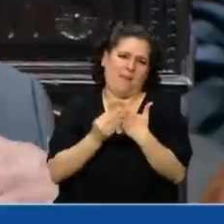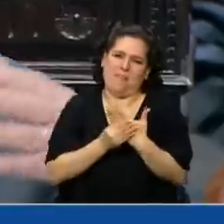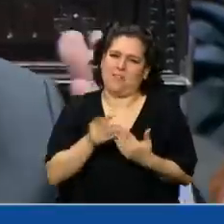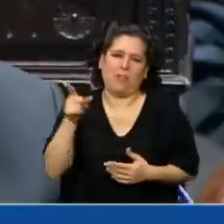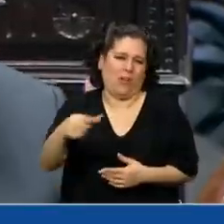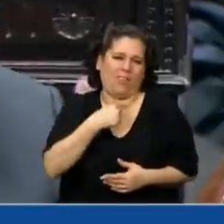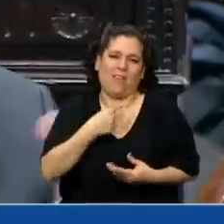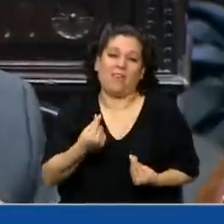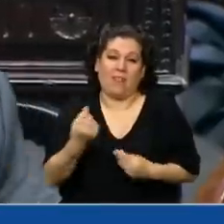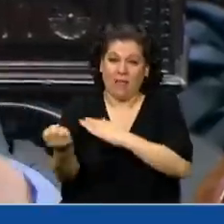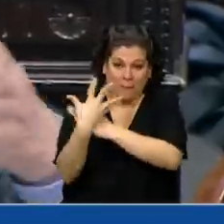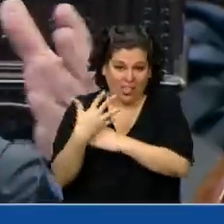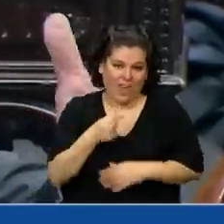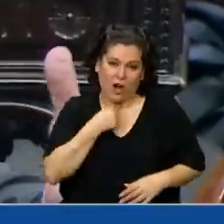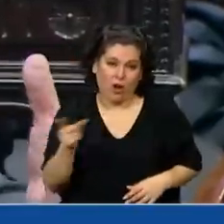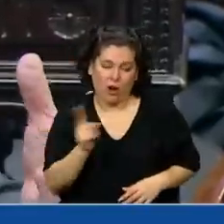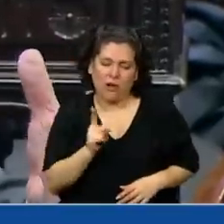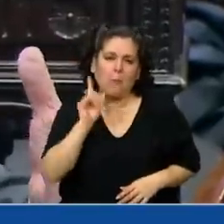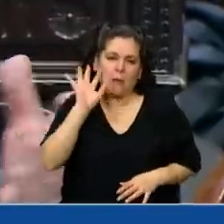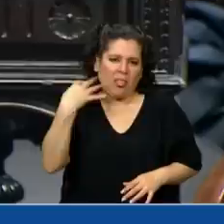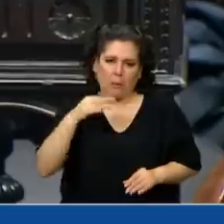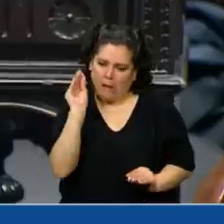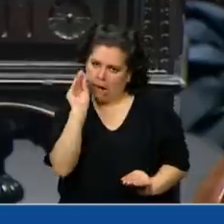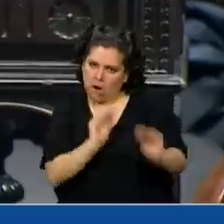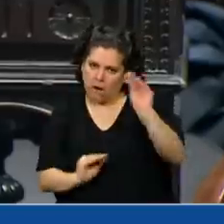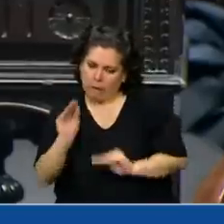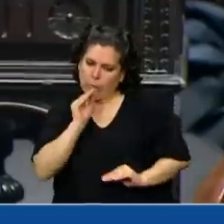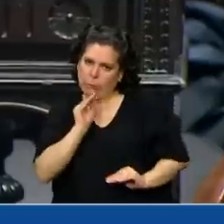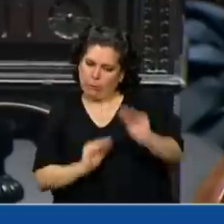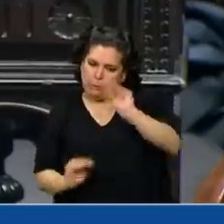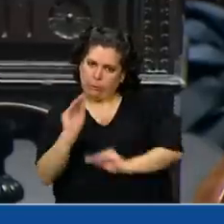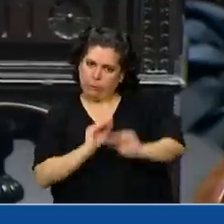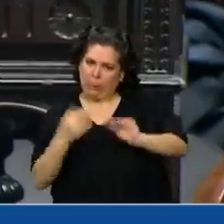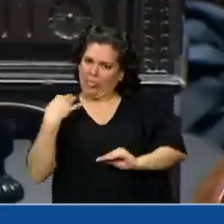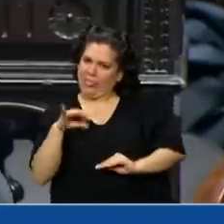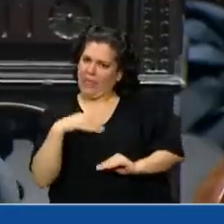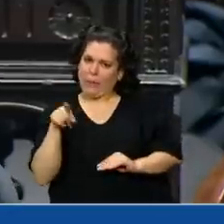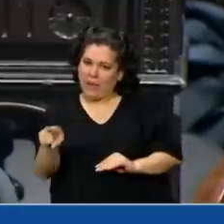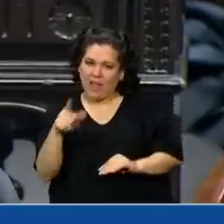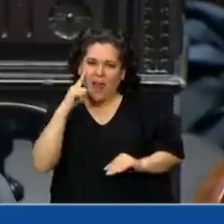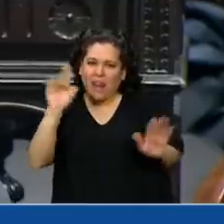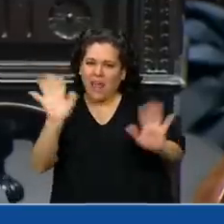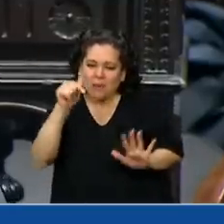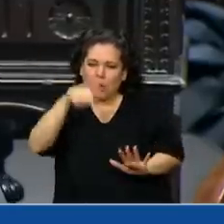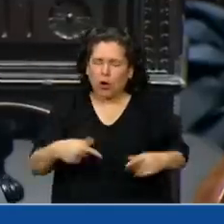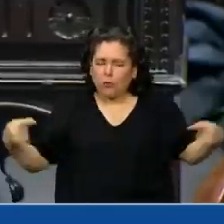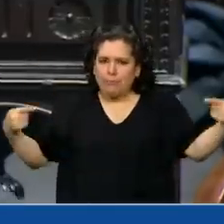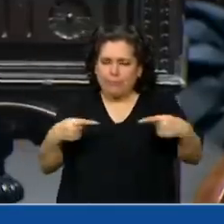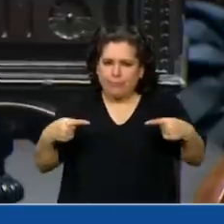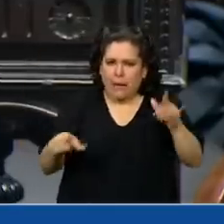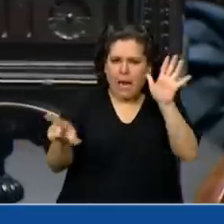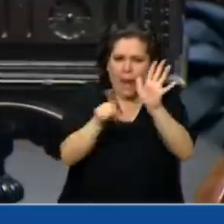quería era no mandarlo porque el dibujo era inmenso y no era compatible con lo que traían hoy para votar.